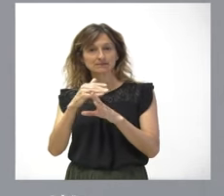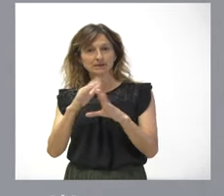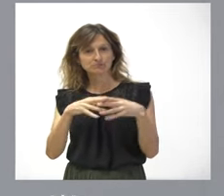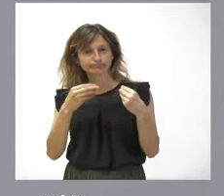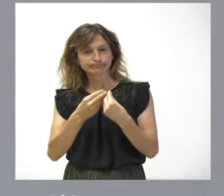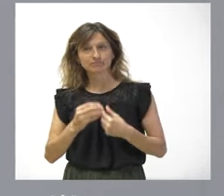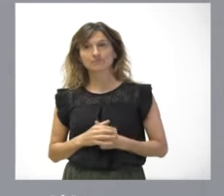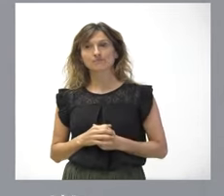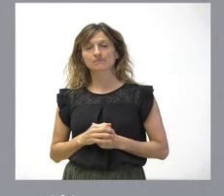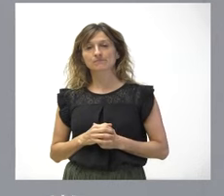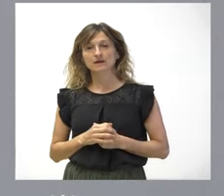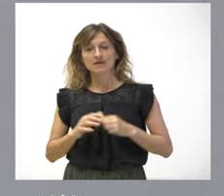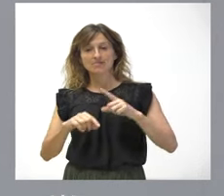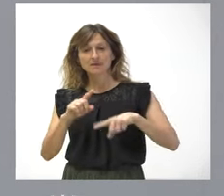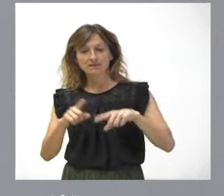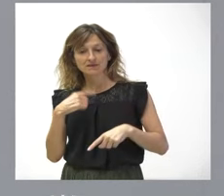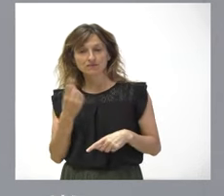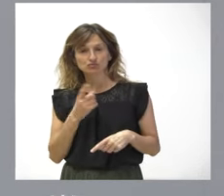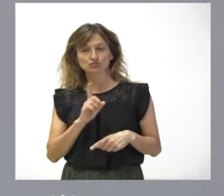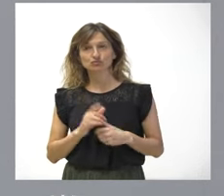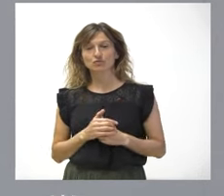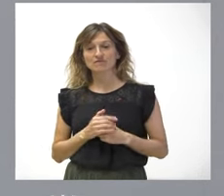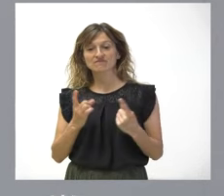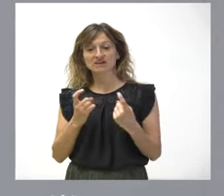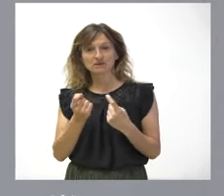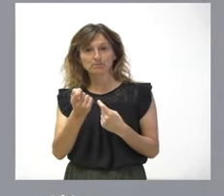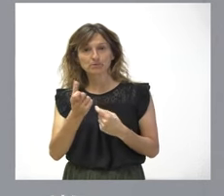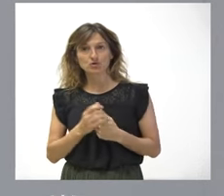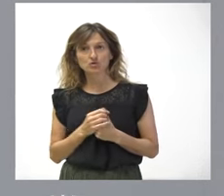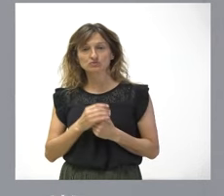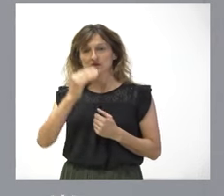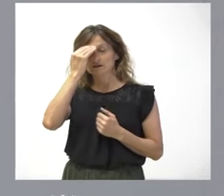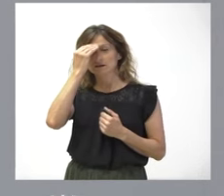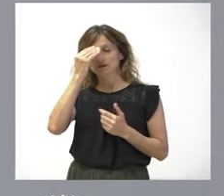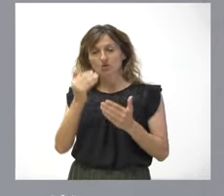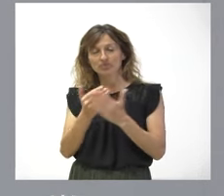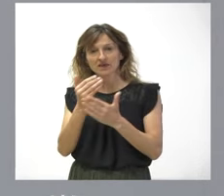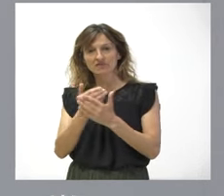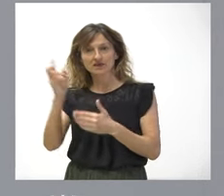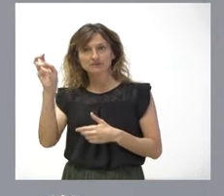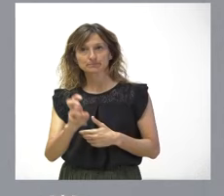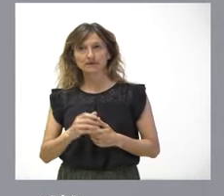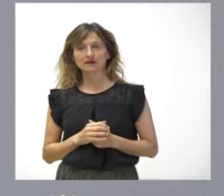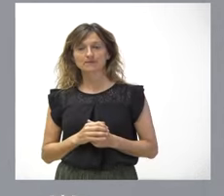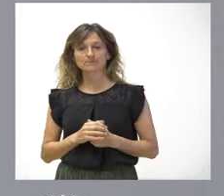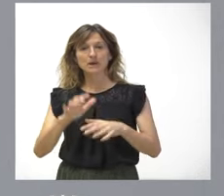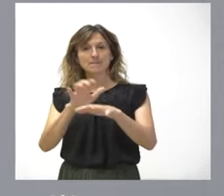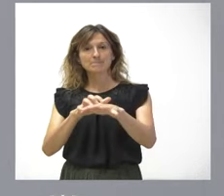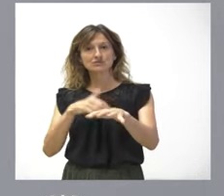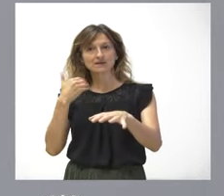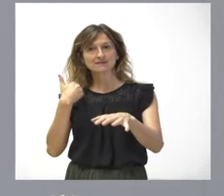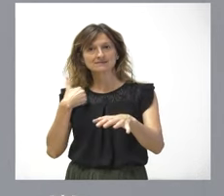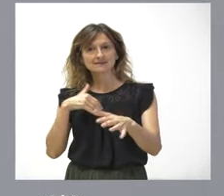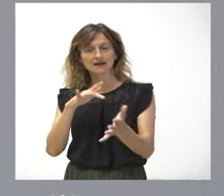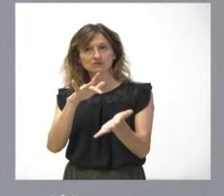completo pero no depende de nosotros son muy pocos los que faltan Y seguramente lleguen en los próximos días nosotros la mayor parte los tenemos ya y estamos por